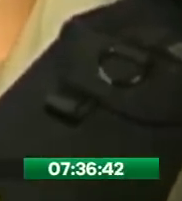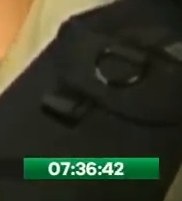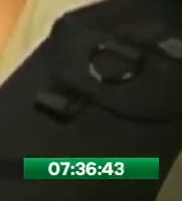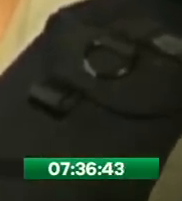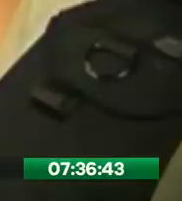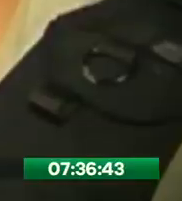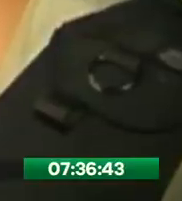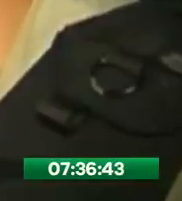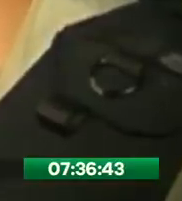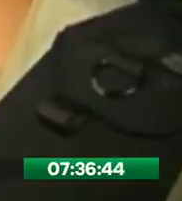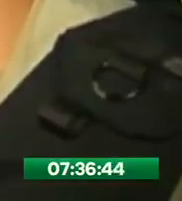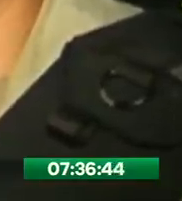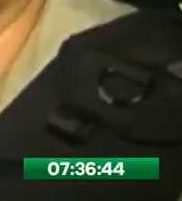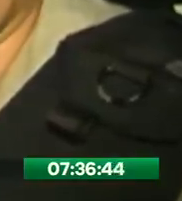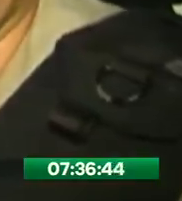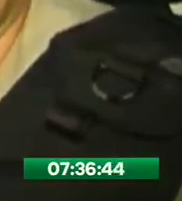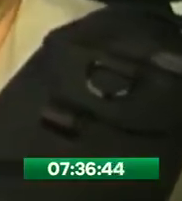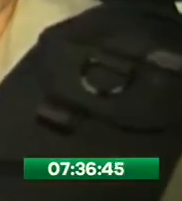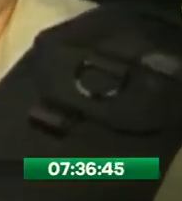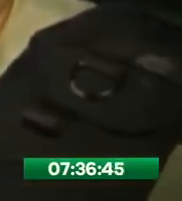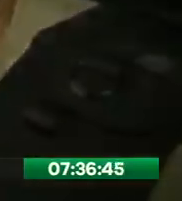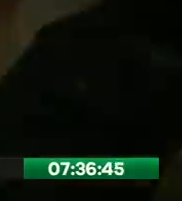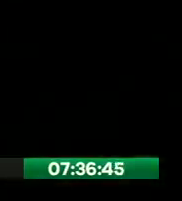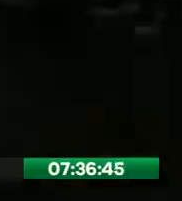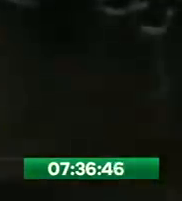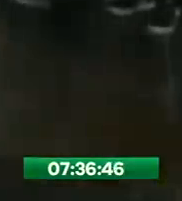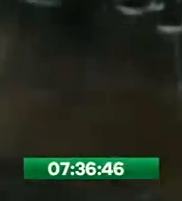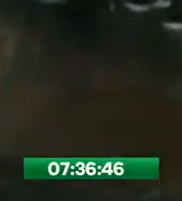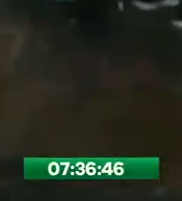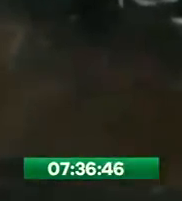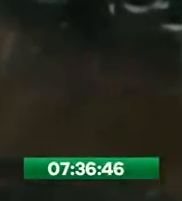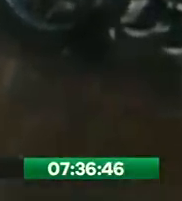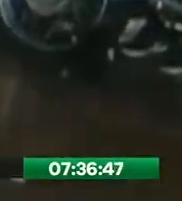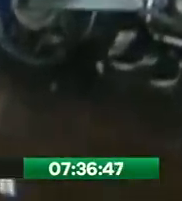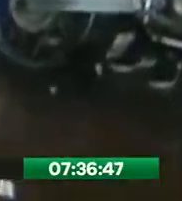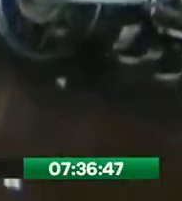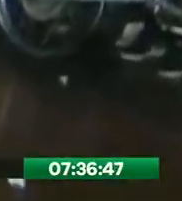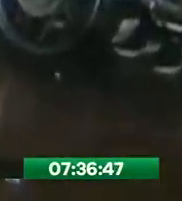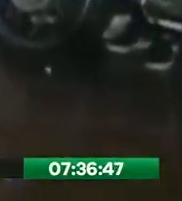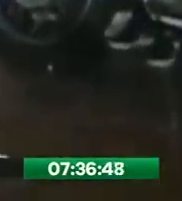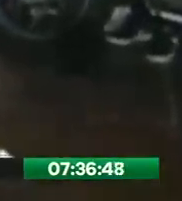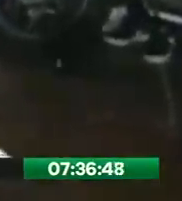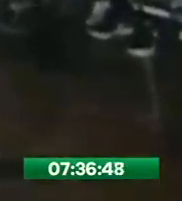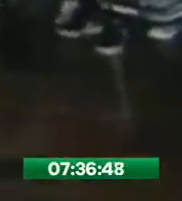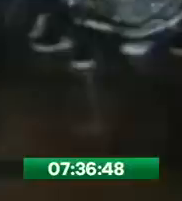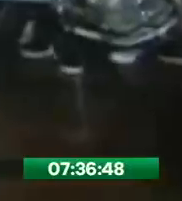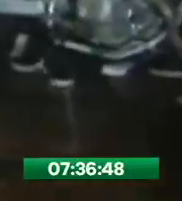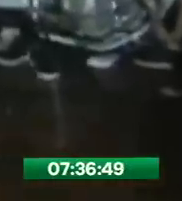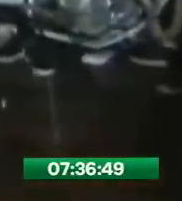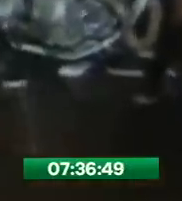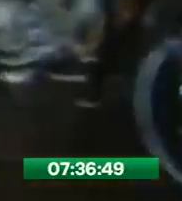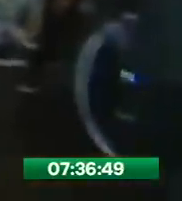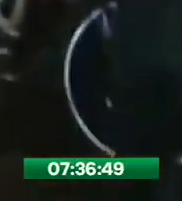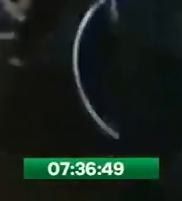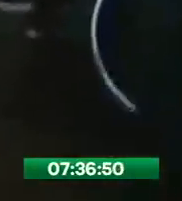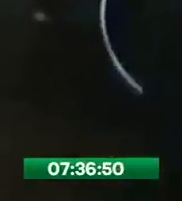Claro, es que la unidad estaba en otros procedimientos, en otros lugares. Y que con el pasar de los días se tendría ya los resultados, informó Julio